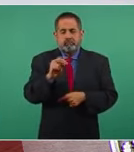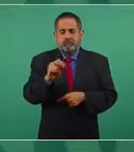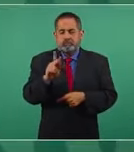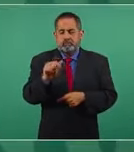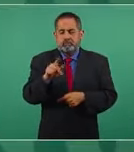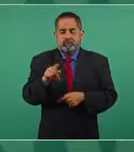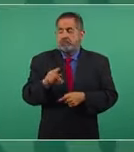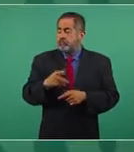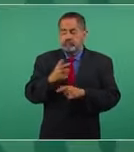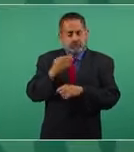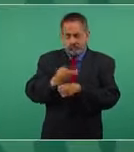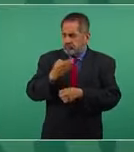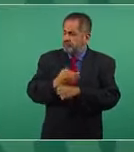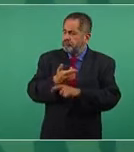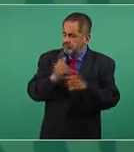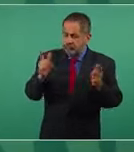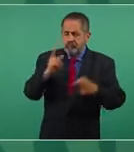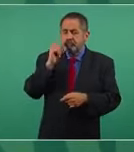24 horas.